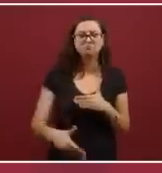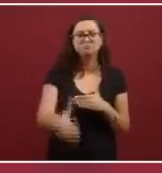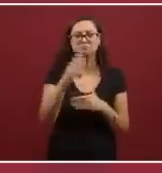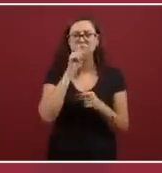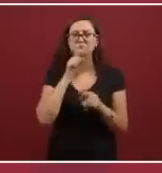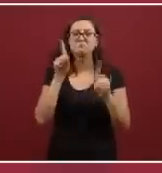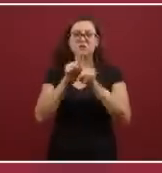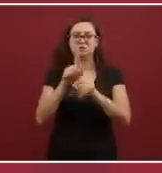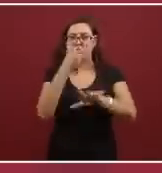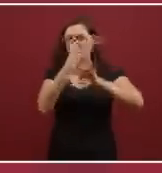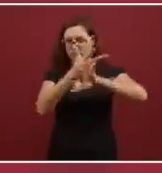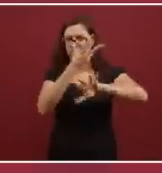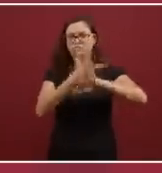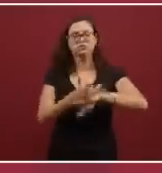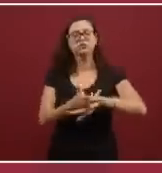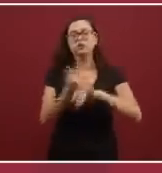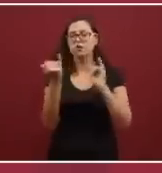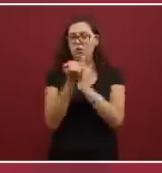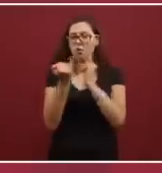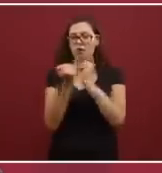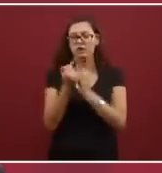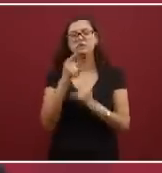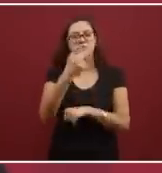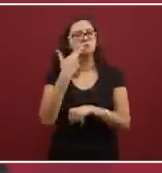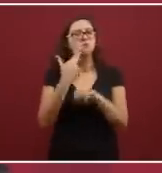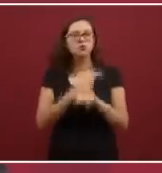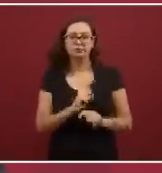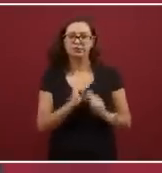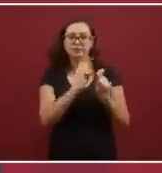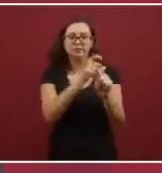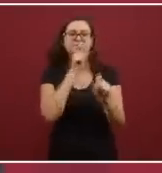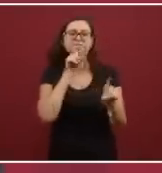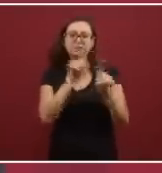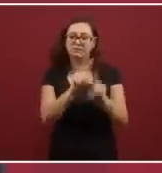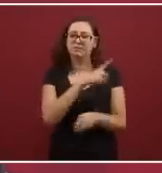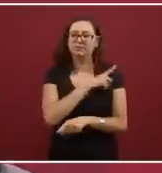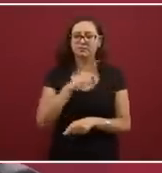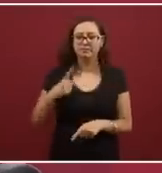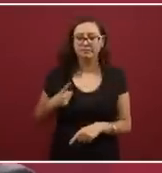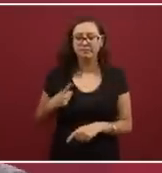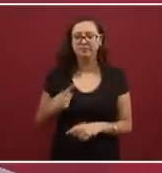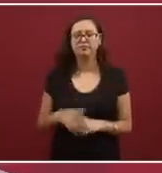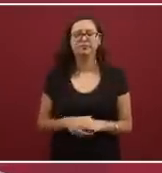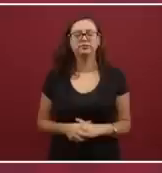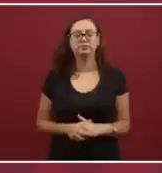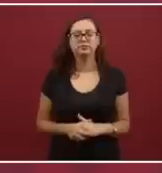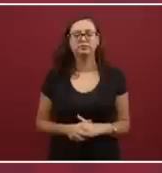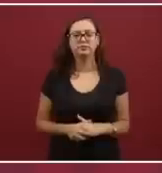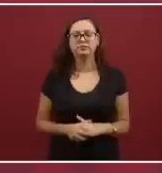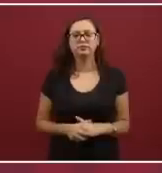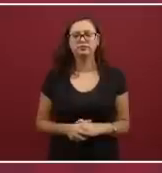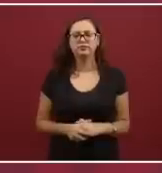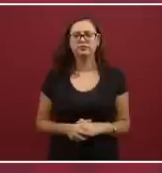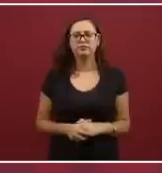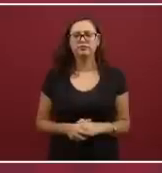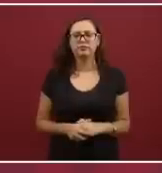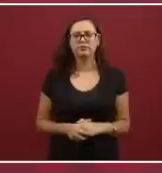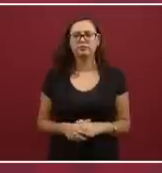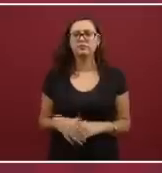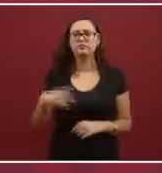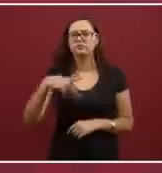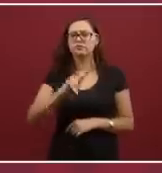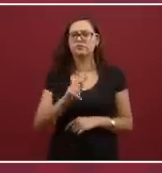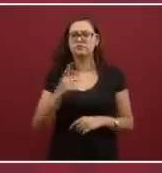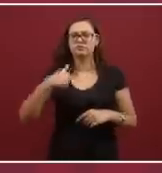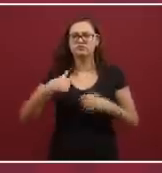próximamente con los Estados Unidos. Estados Unidos tiene que asumir su responsabilidad en esto también. Pero no quiero hacerlo como un pronunciamiento